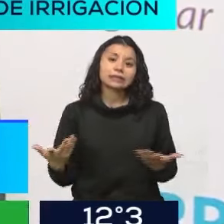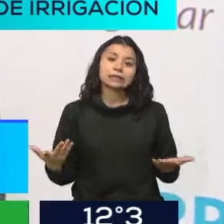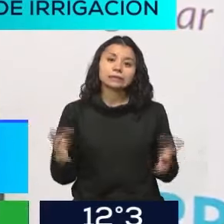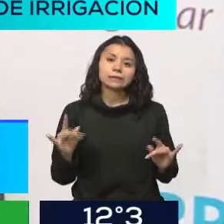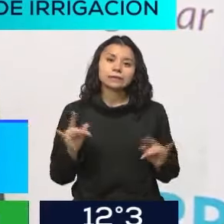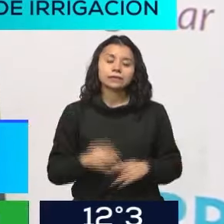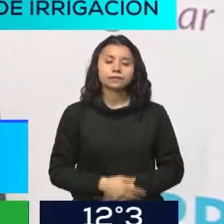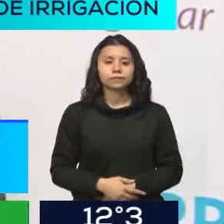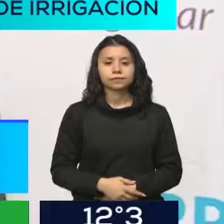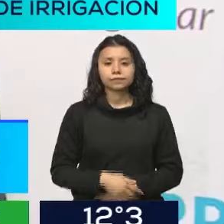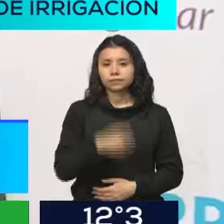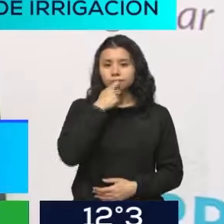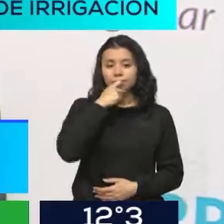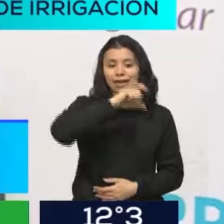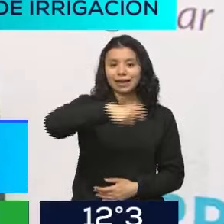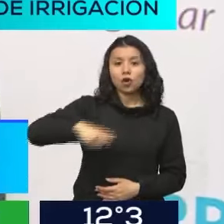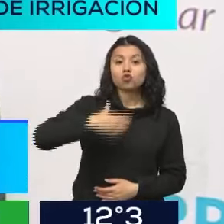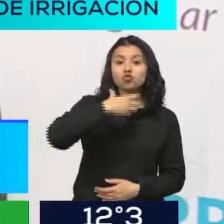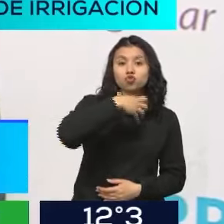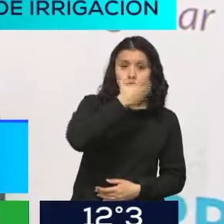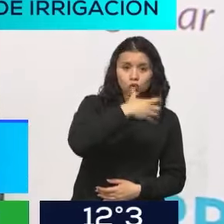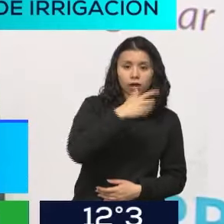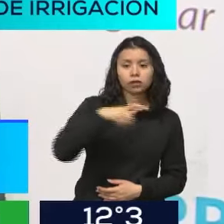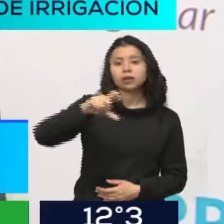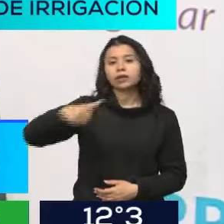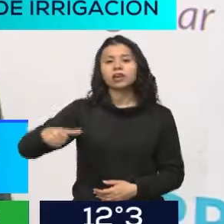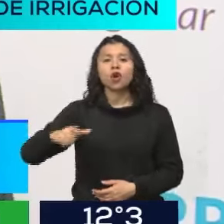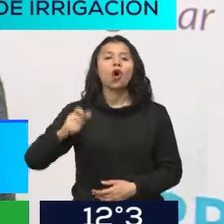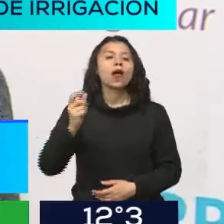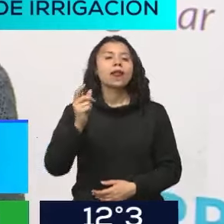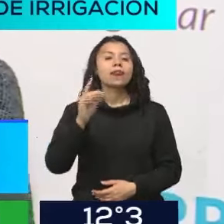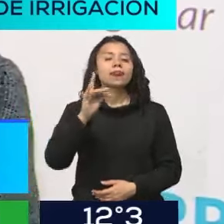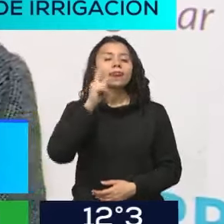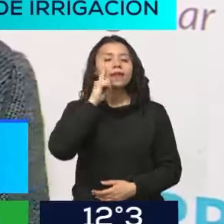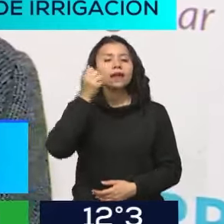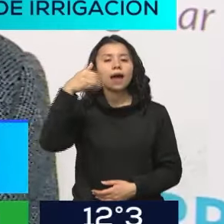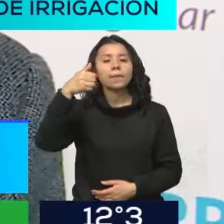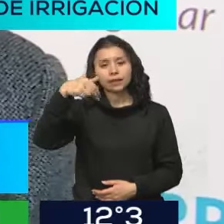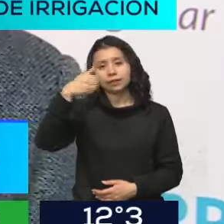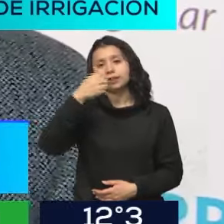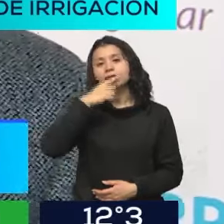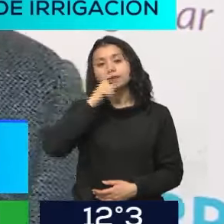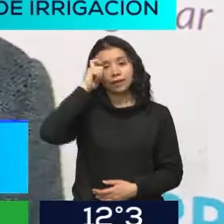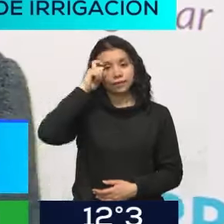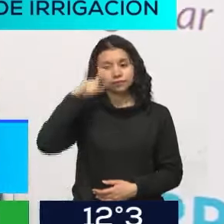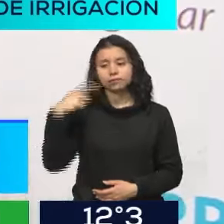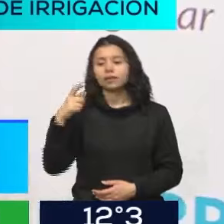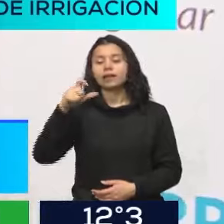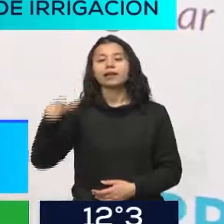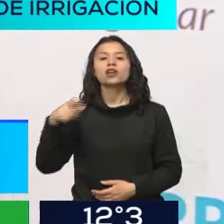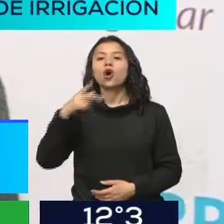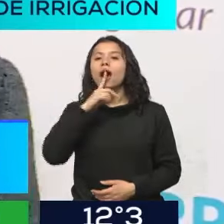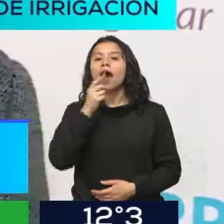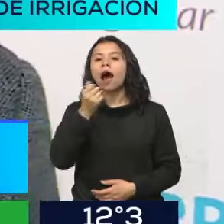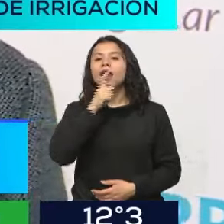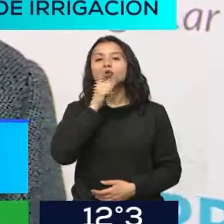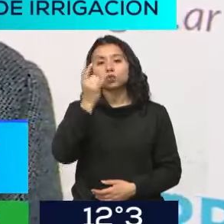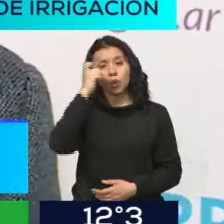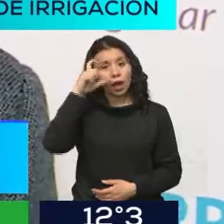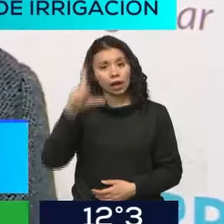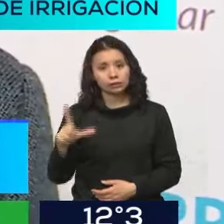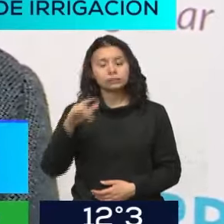Tunuyán, el río Diamante, el río Atuel, el Tunuyán y el Grande son años húmedos, o sea que están